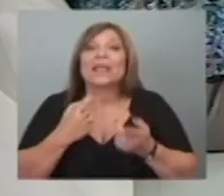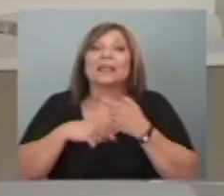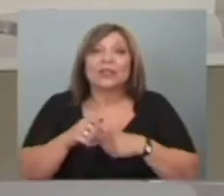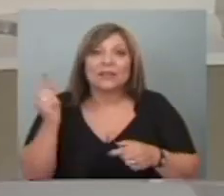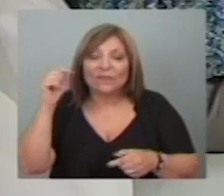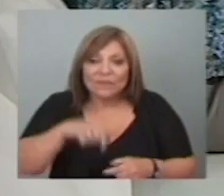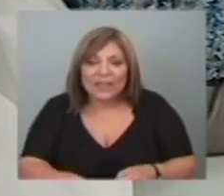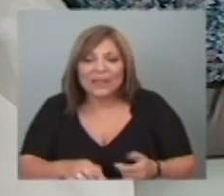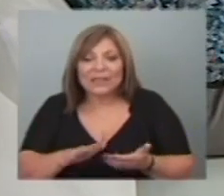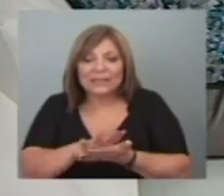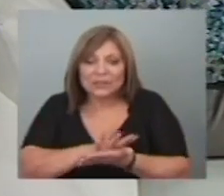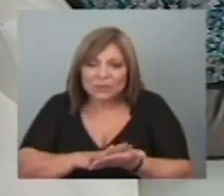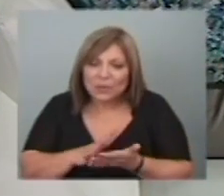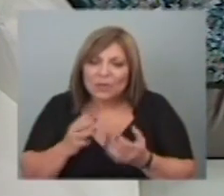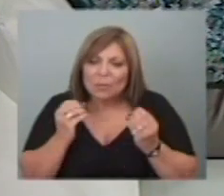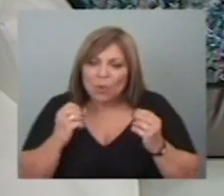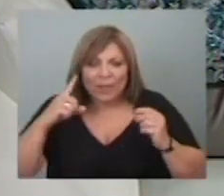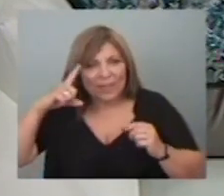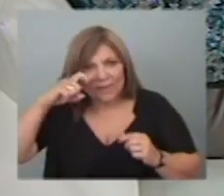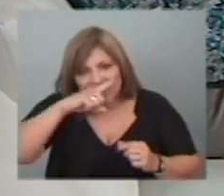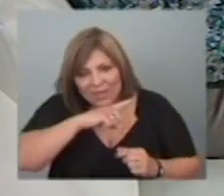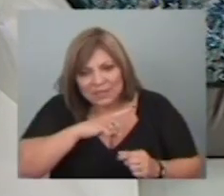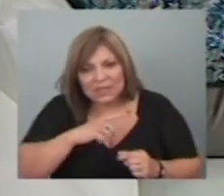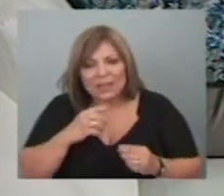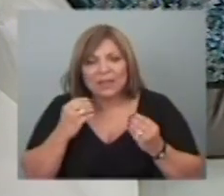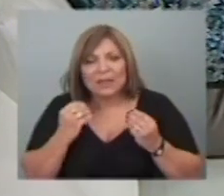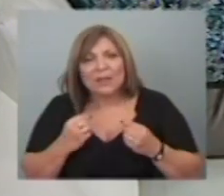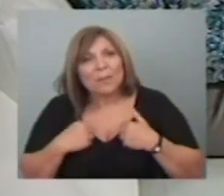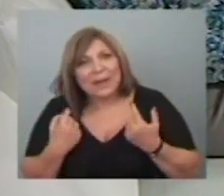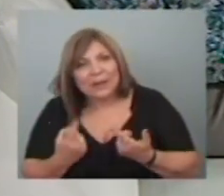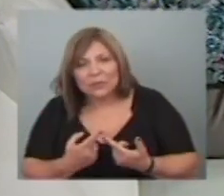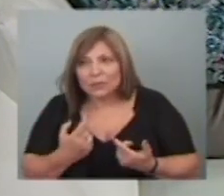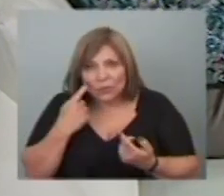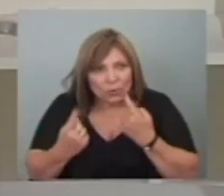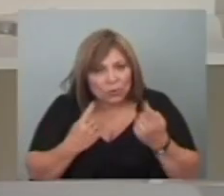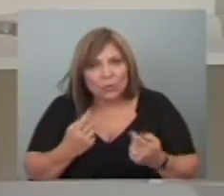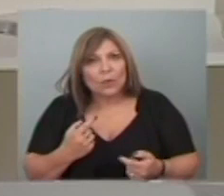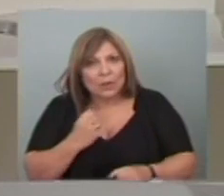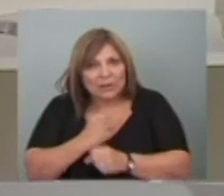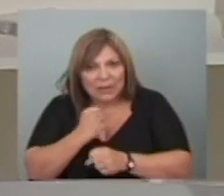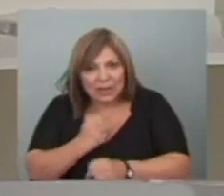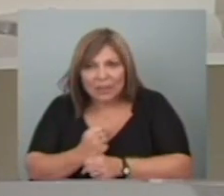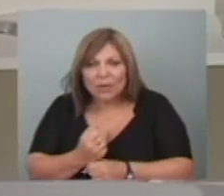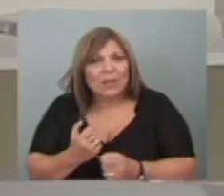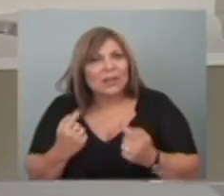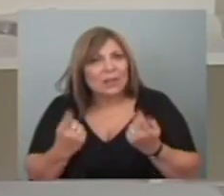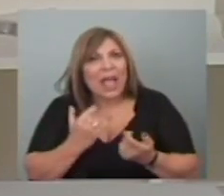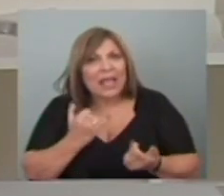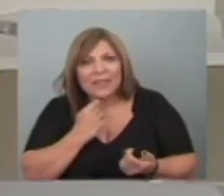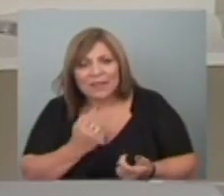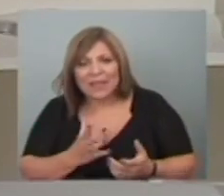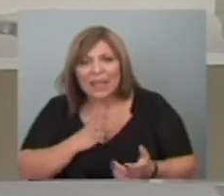gente en condiciones muy difíciles, que para nosotros es nuevo trabajar con tanta vulnerabilidad. Hay